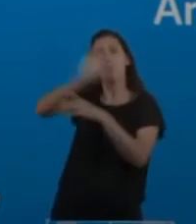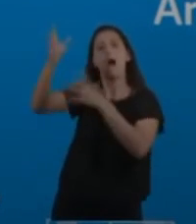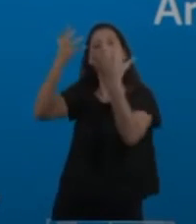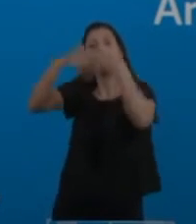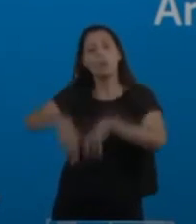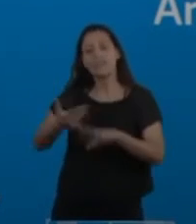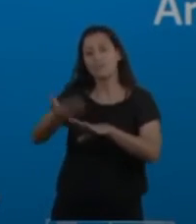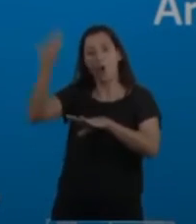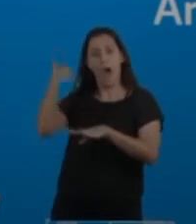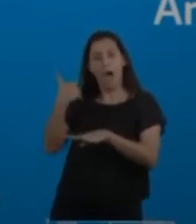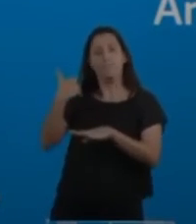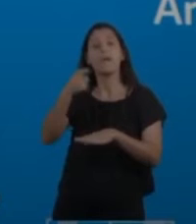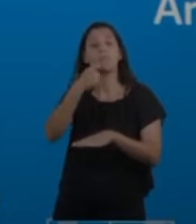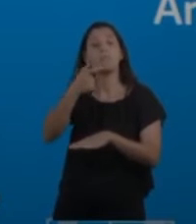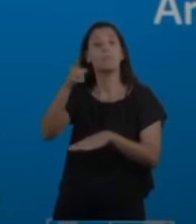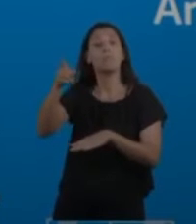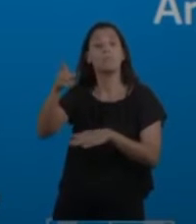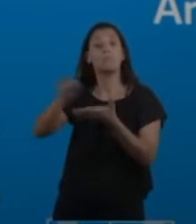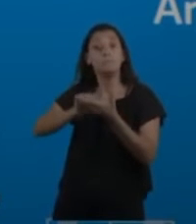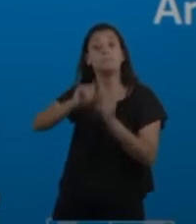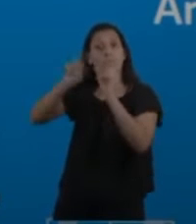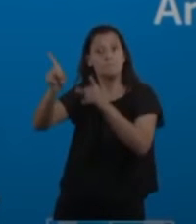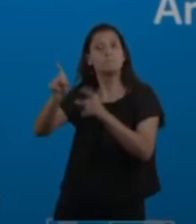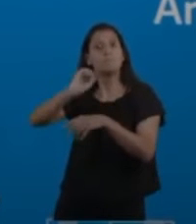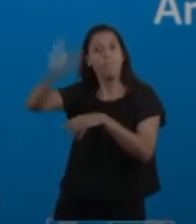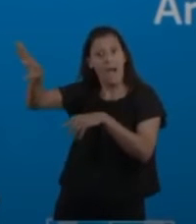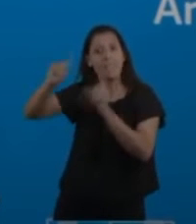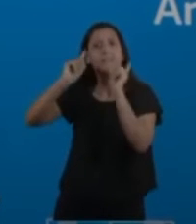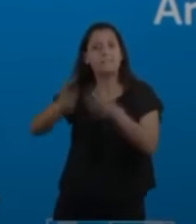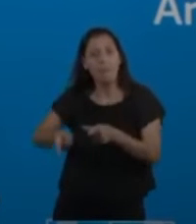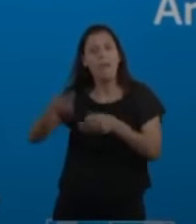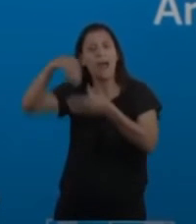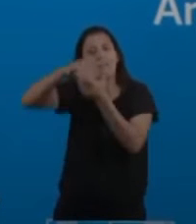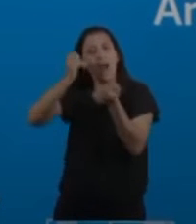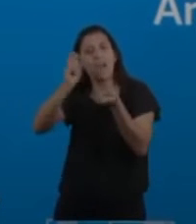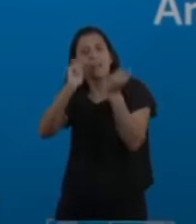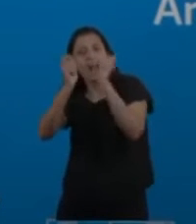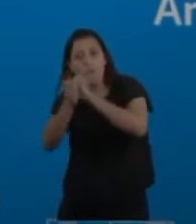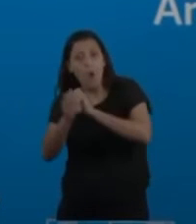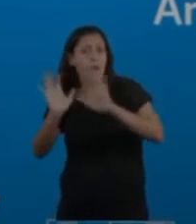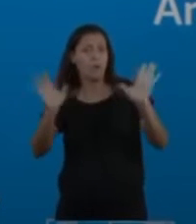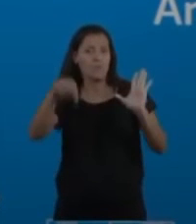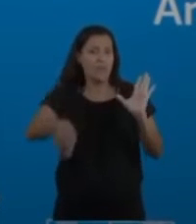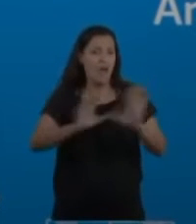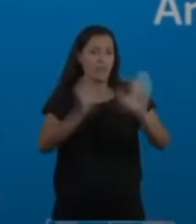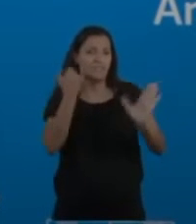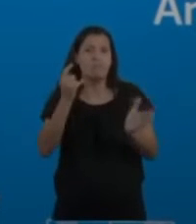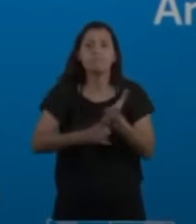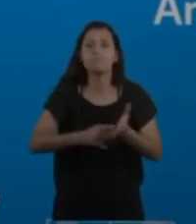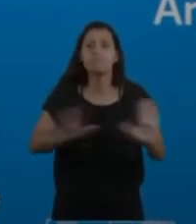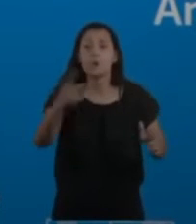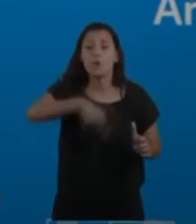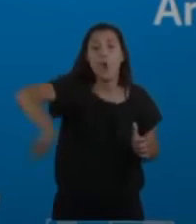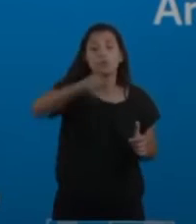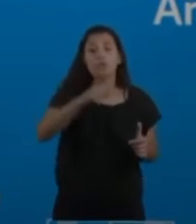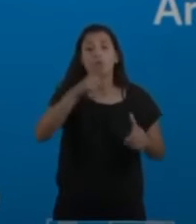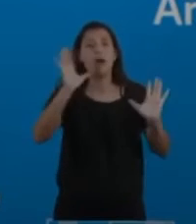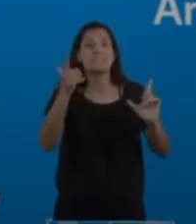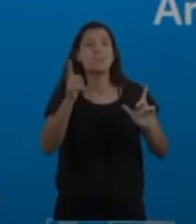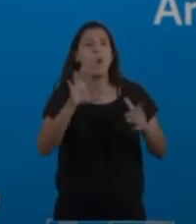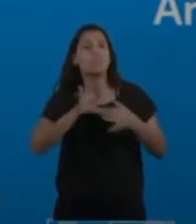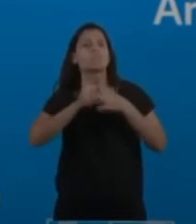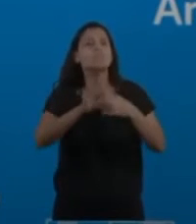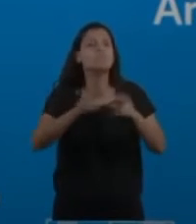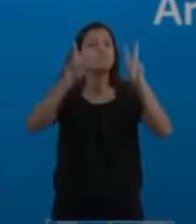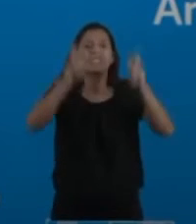cuando el ministro era garavano y envió un proyecto de reforma del consejo de la magistratura y no está en debate ahora nos parece que no tiene que ver